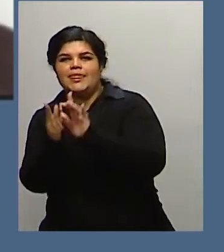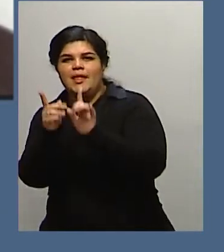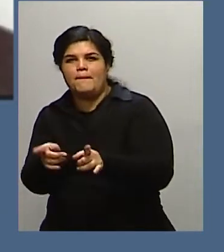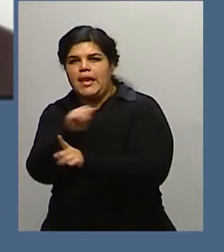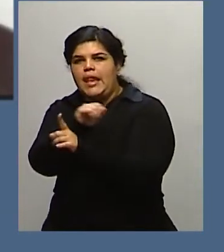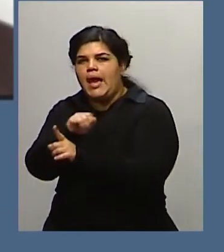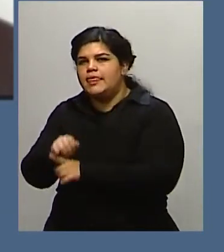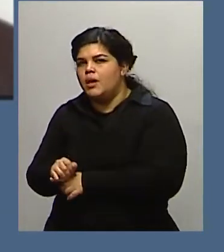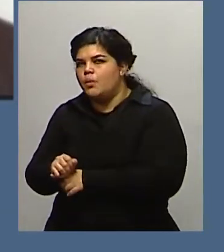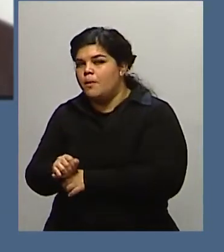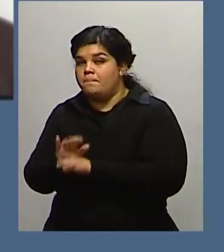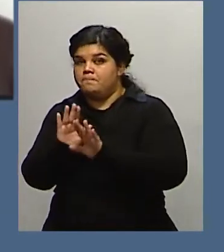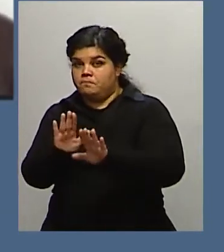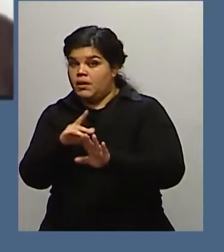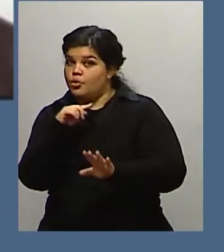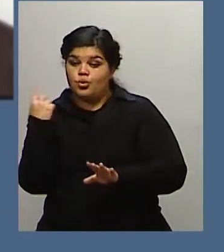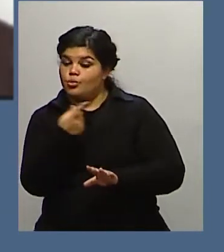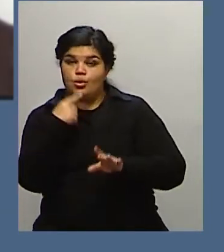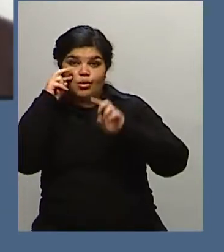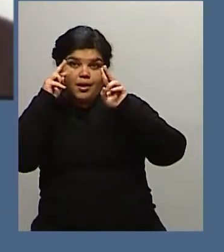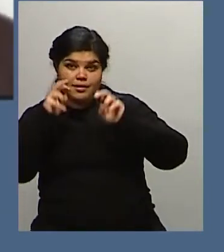aún concentremos en nosotros, todo el